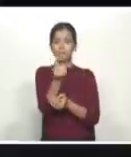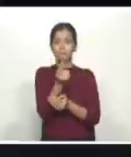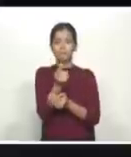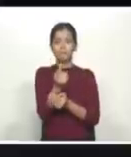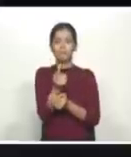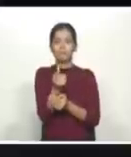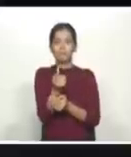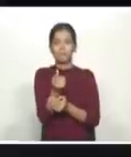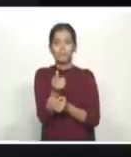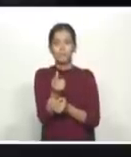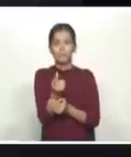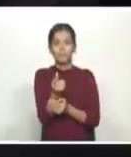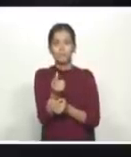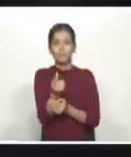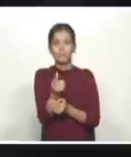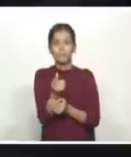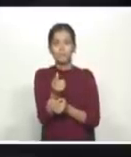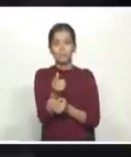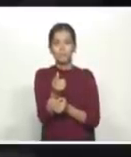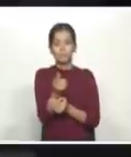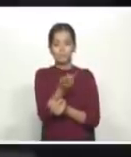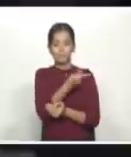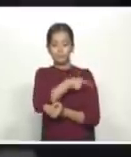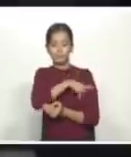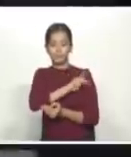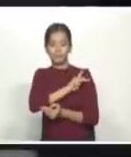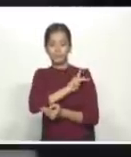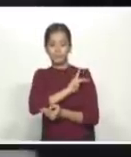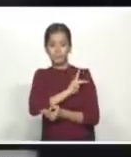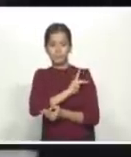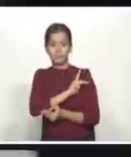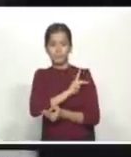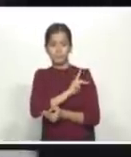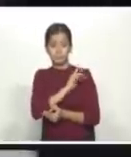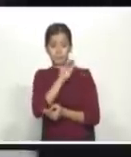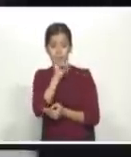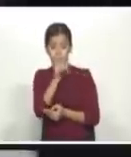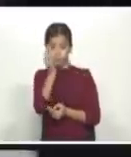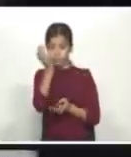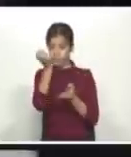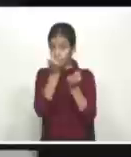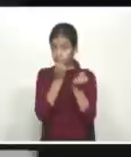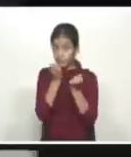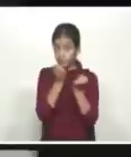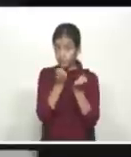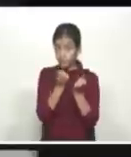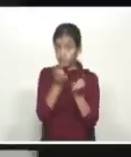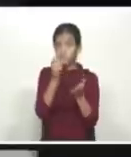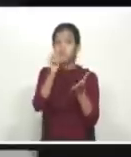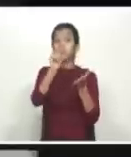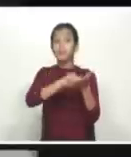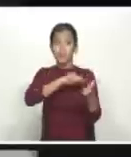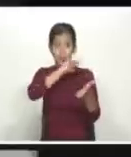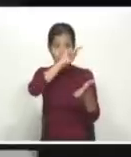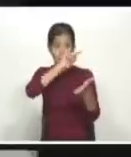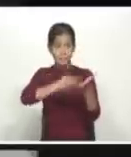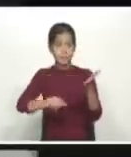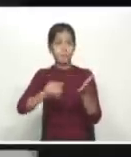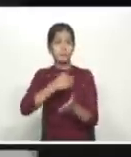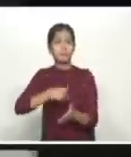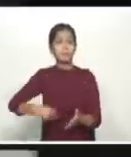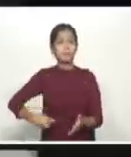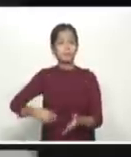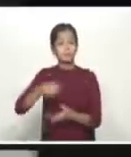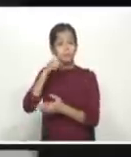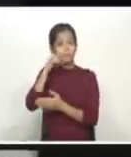anónima y unipersonal. Y esa empresa, que fue derogada ahorita por la presidenta,